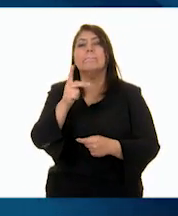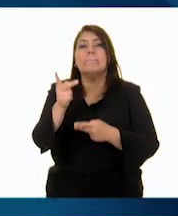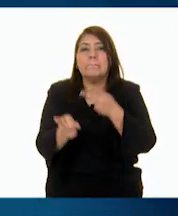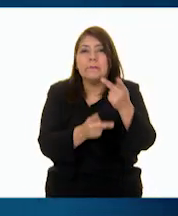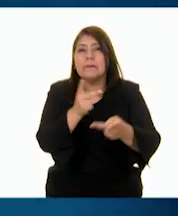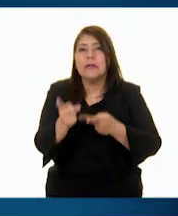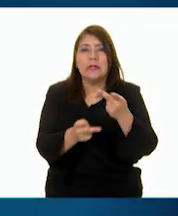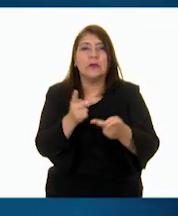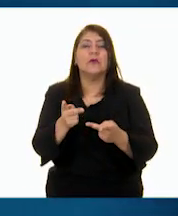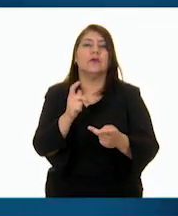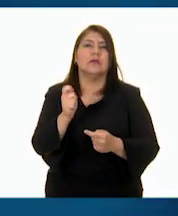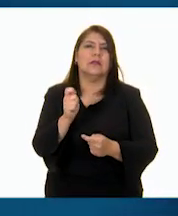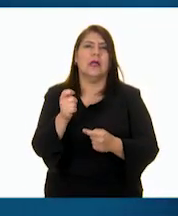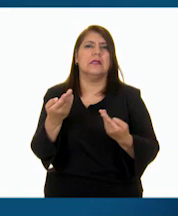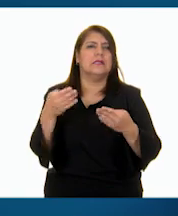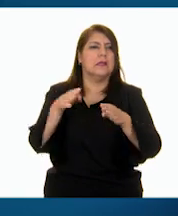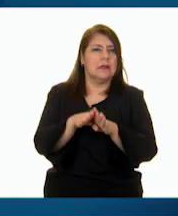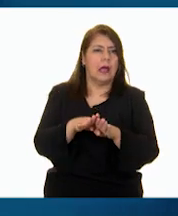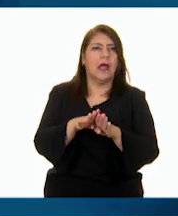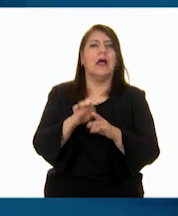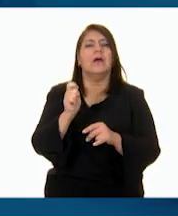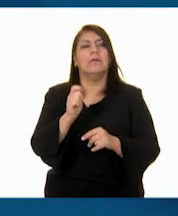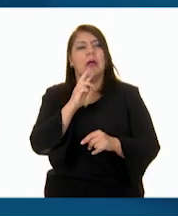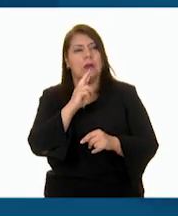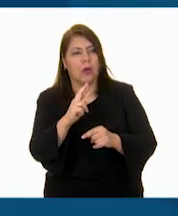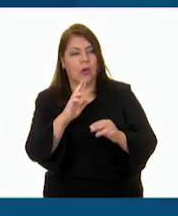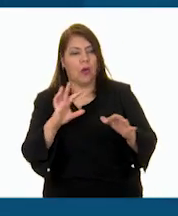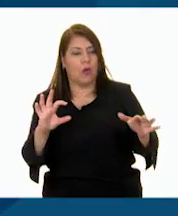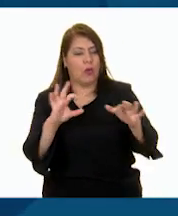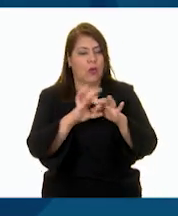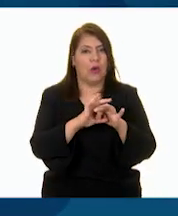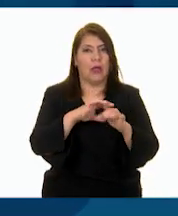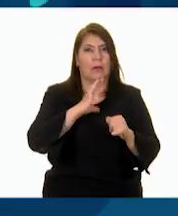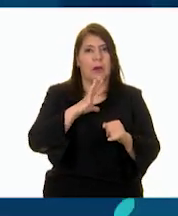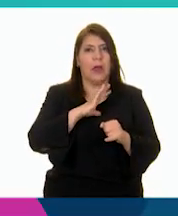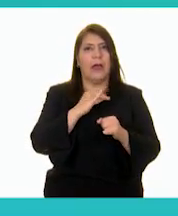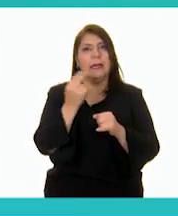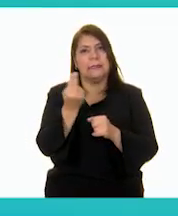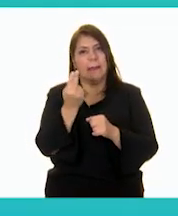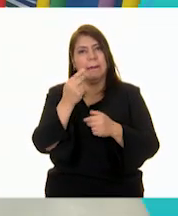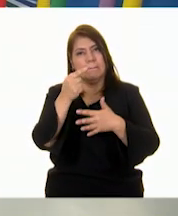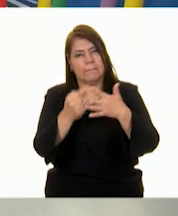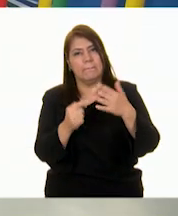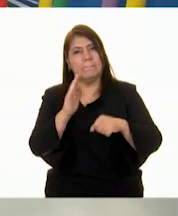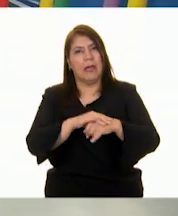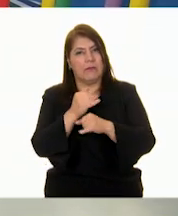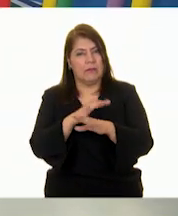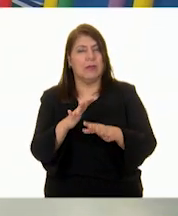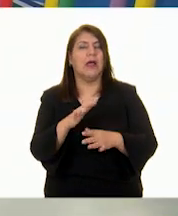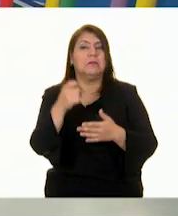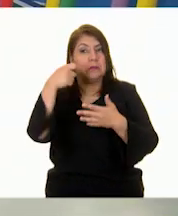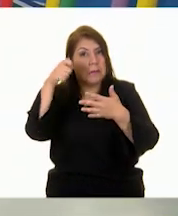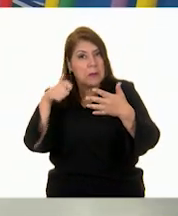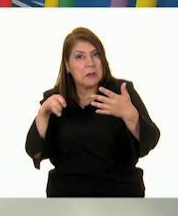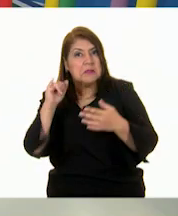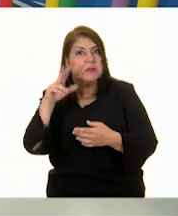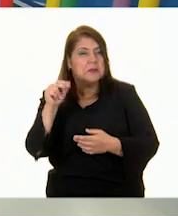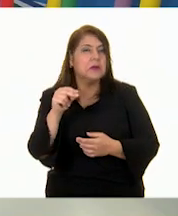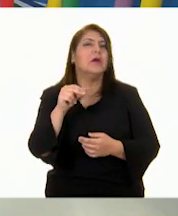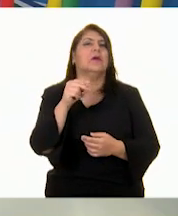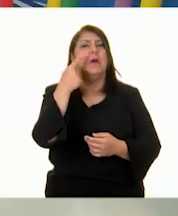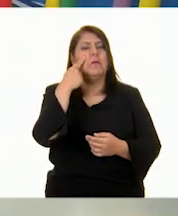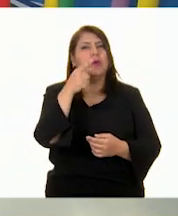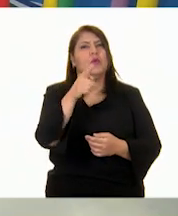de respuesta congruentes con la necesidad de información? Para que la revisión sea más efectiva, muestren su